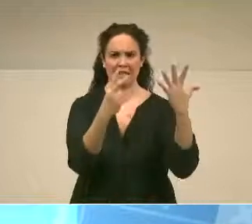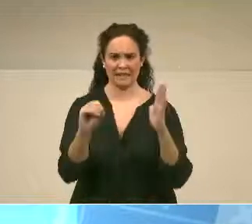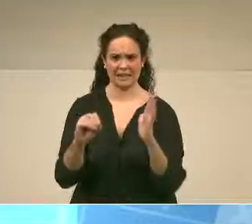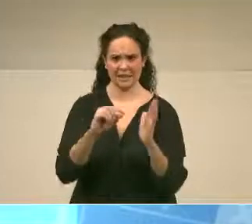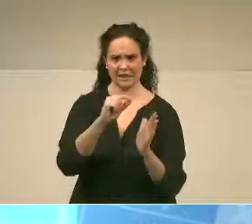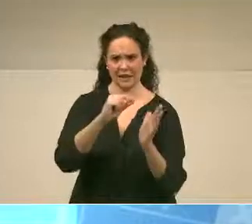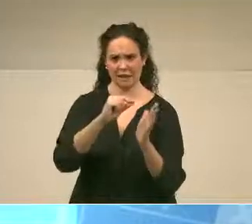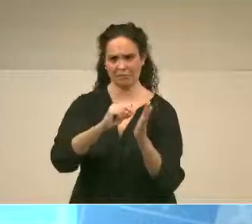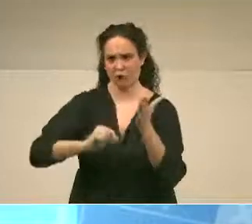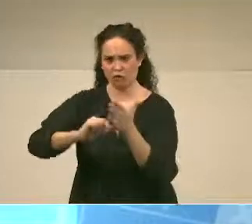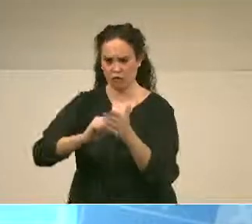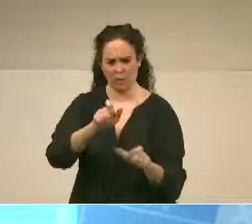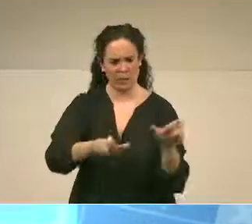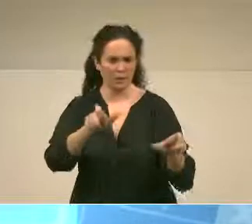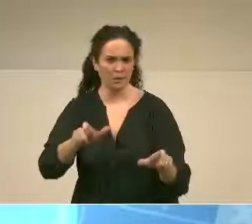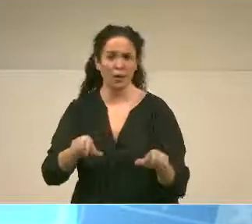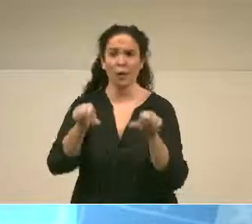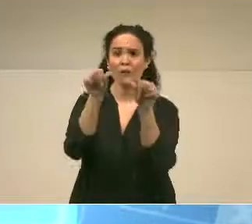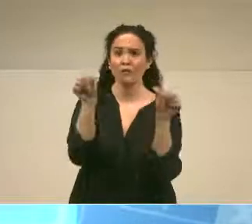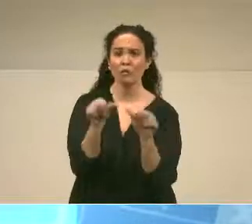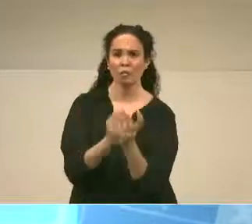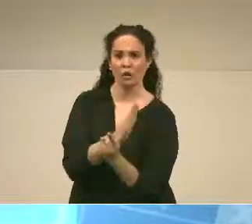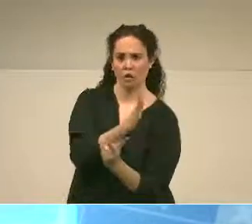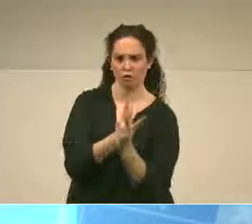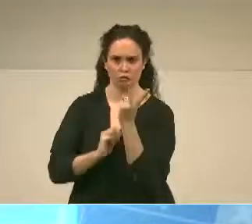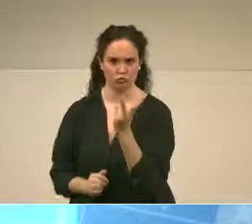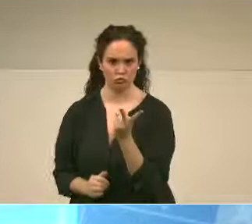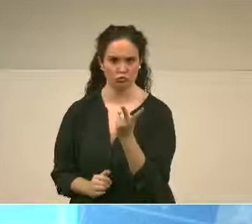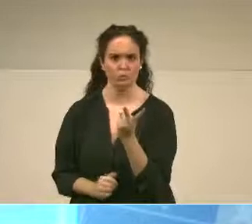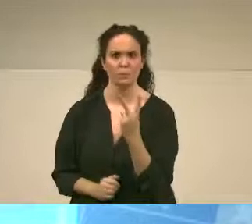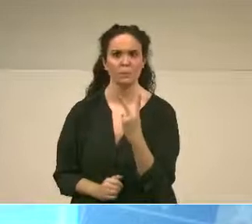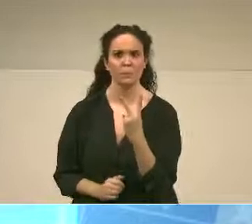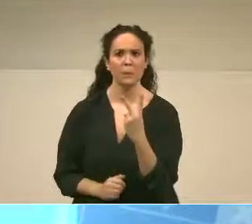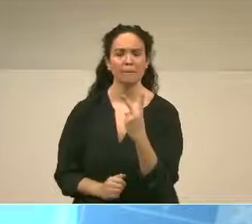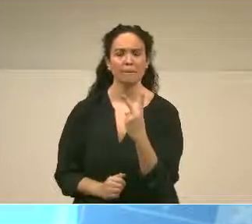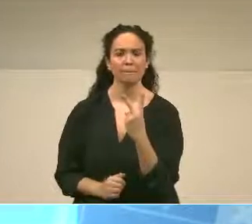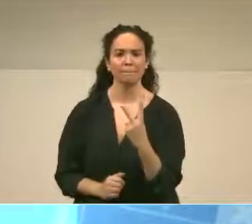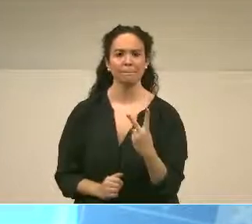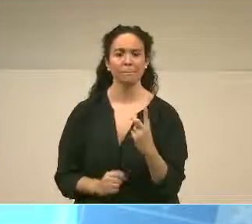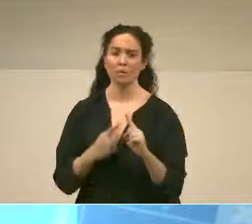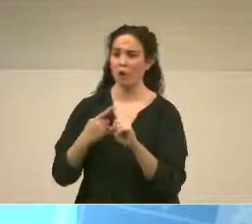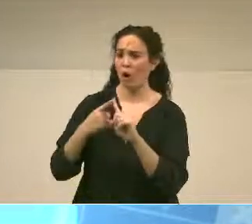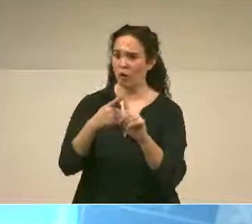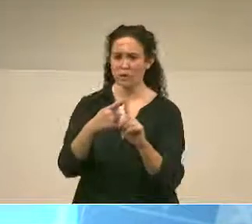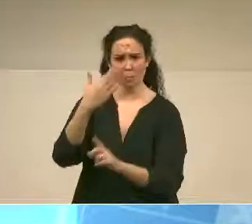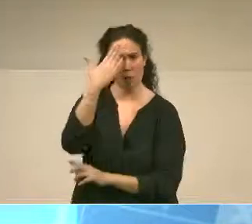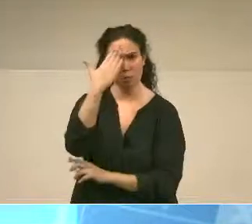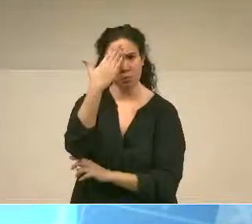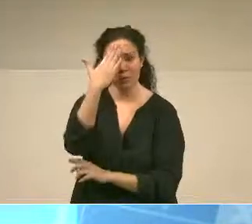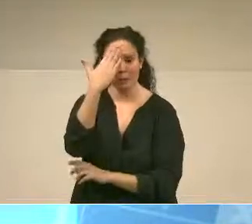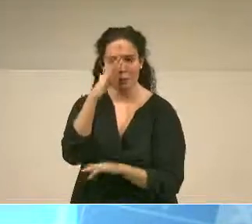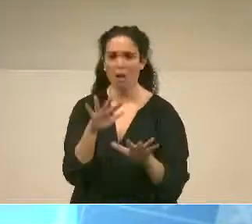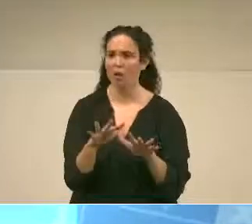programas distintos o en 2 formatos distintos, vamos a decir, dentro del mismo programa. El objetivo principal del Gobierno en este